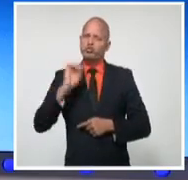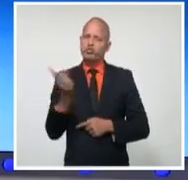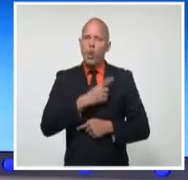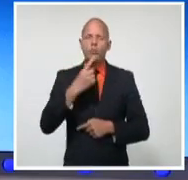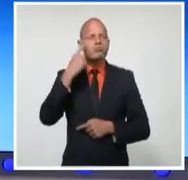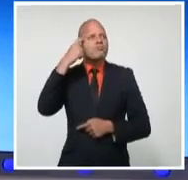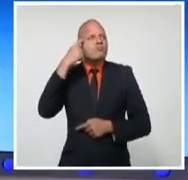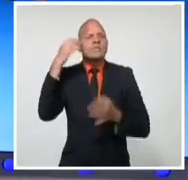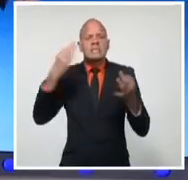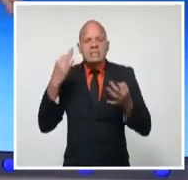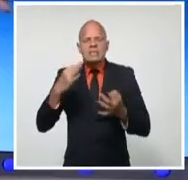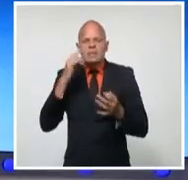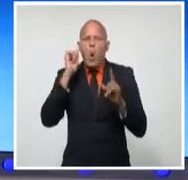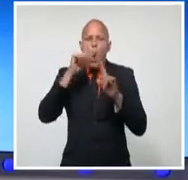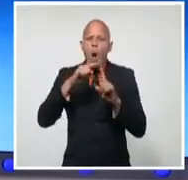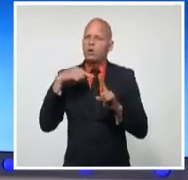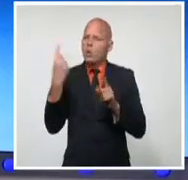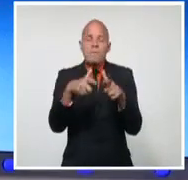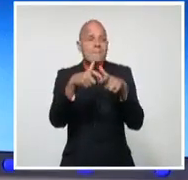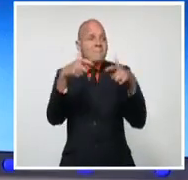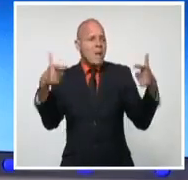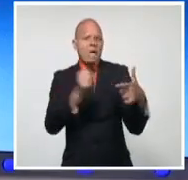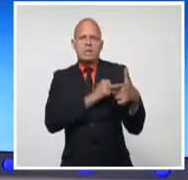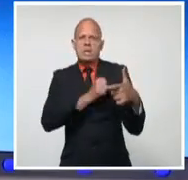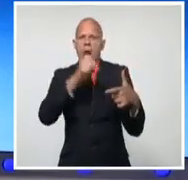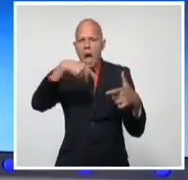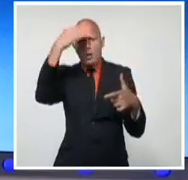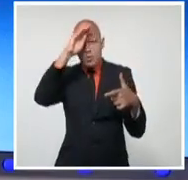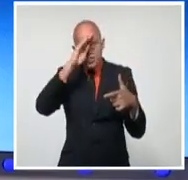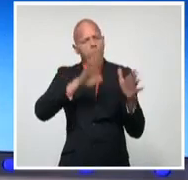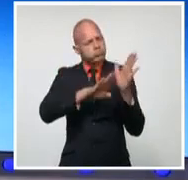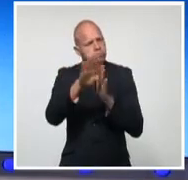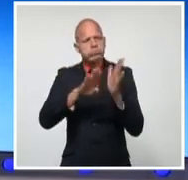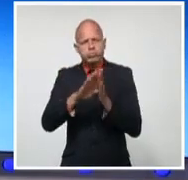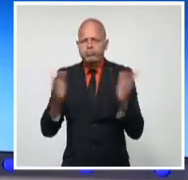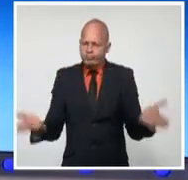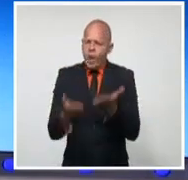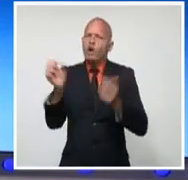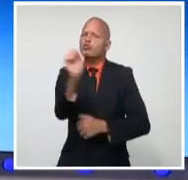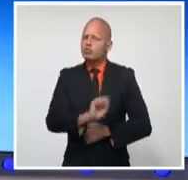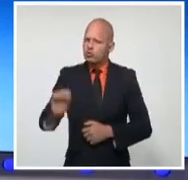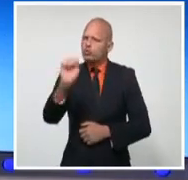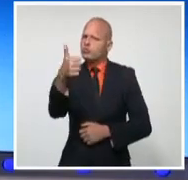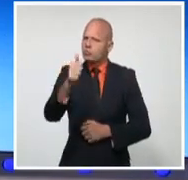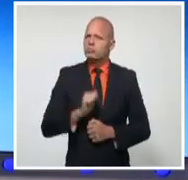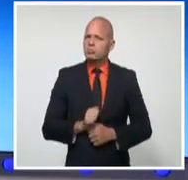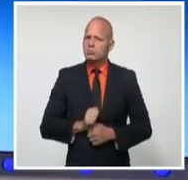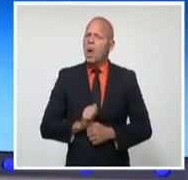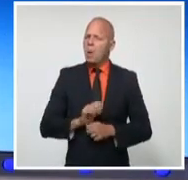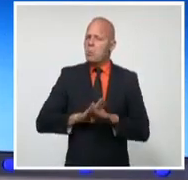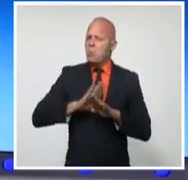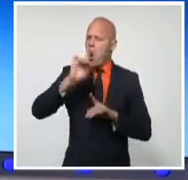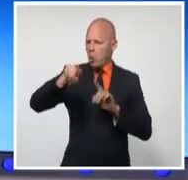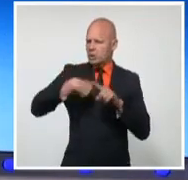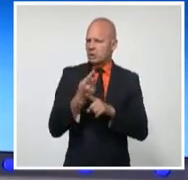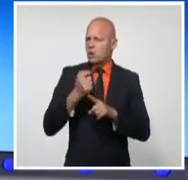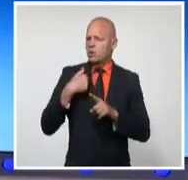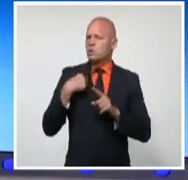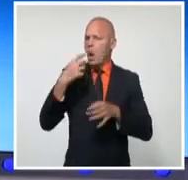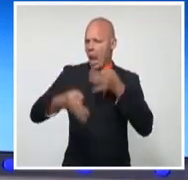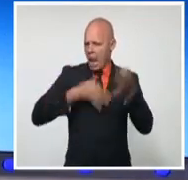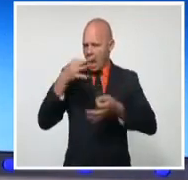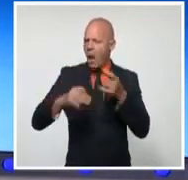un grupo infinitamente mayor. Y voy a regresar en muy poco tiempo con más pruebas,